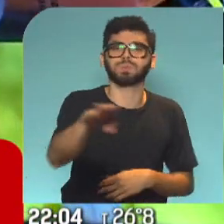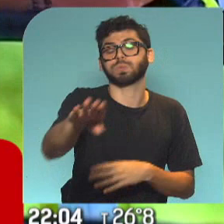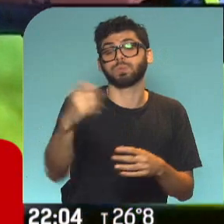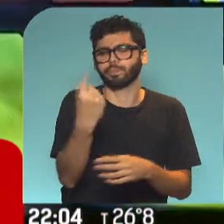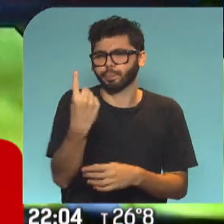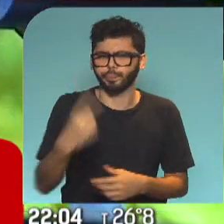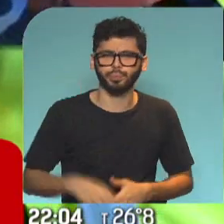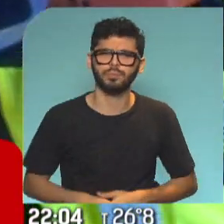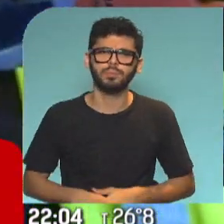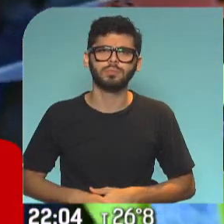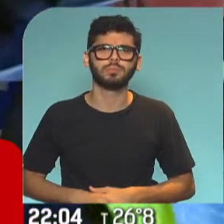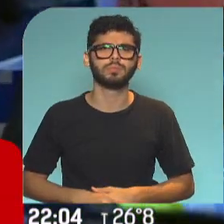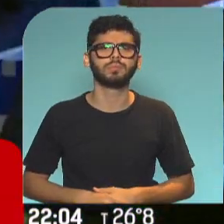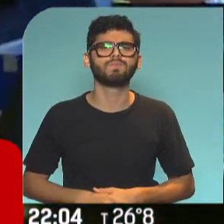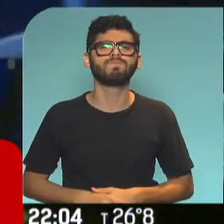posible.